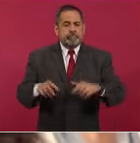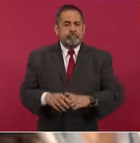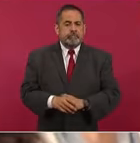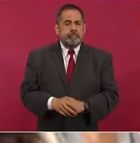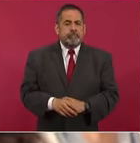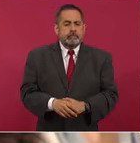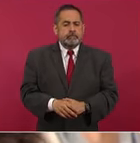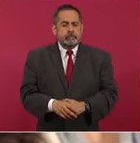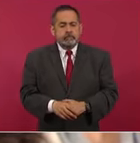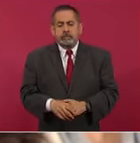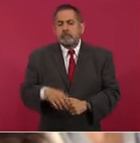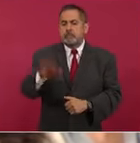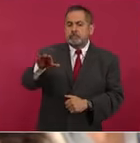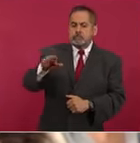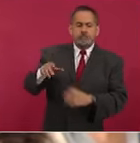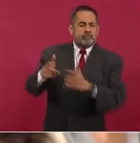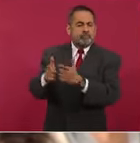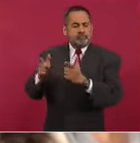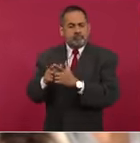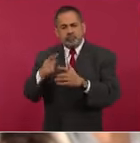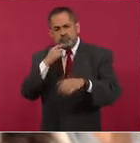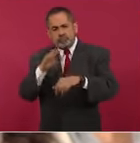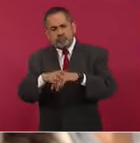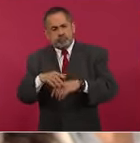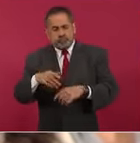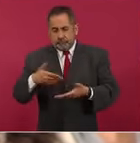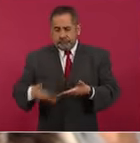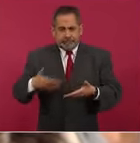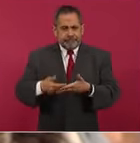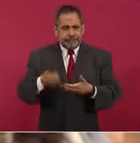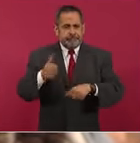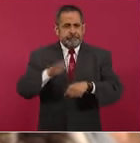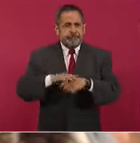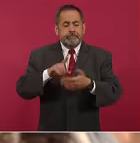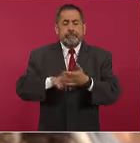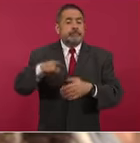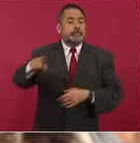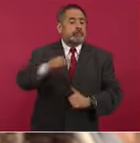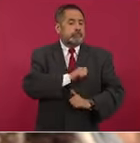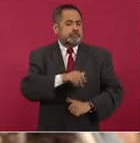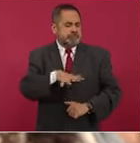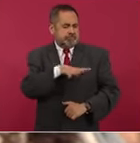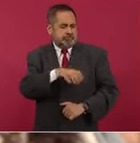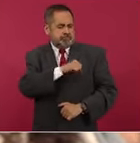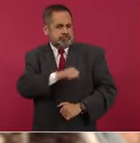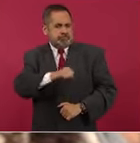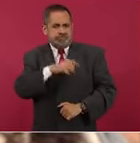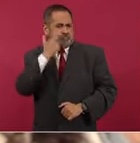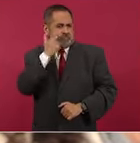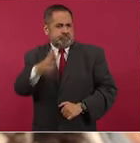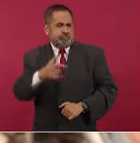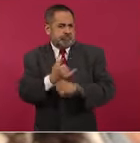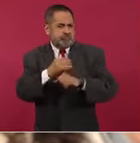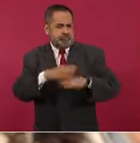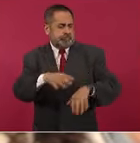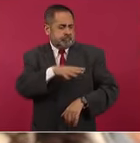El GIEI criticó también la resistencia durante esta administración de las Fuerzas Armadas a entregar información, a pesar de que usted